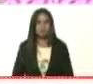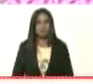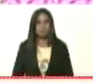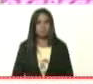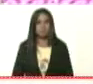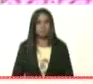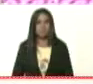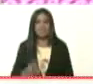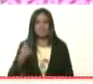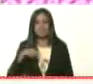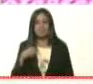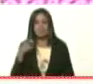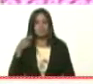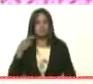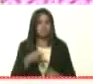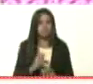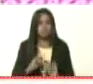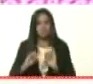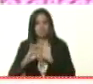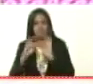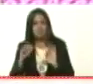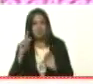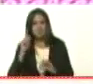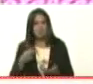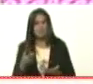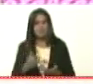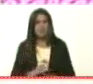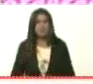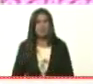de tener una dictadura.